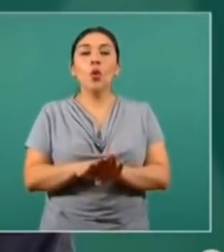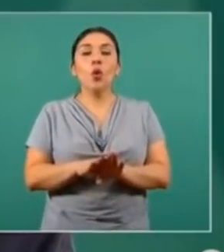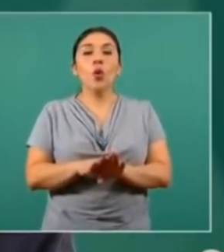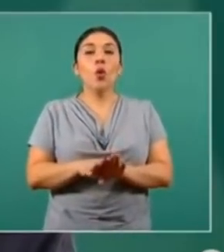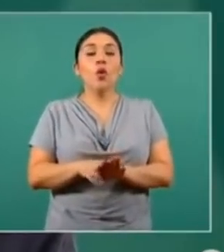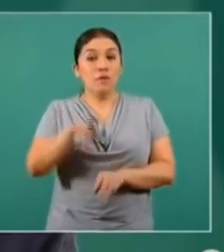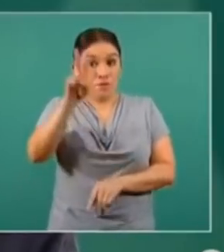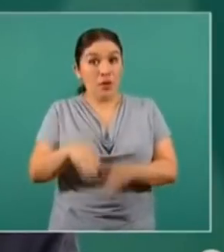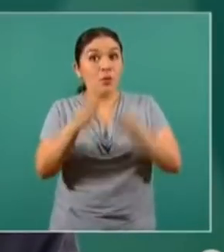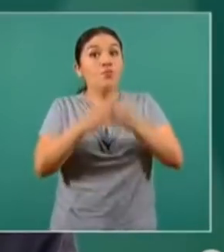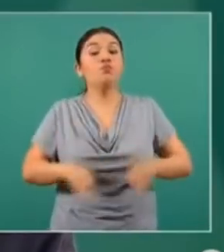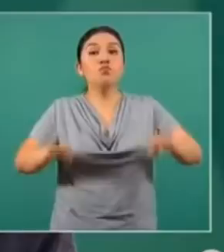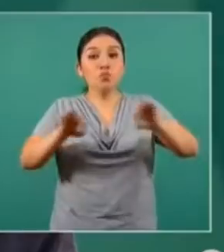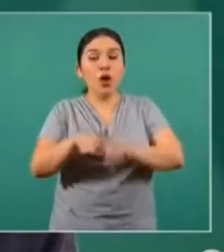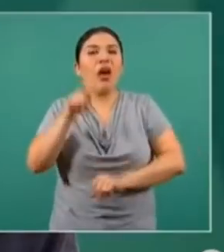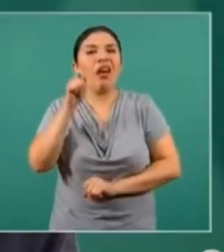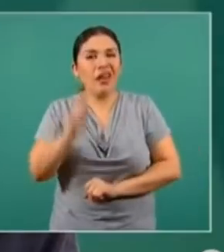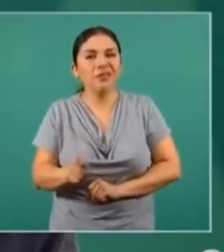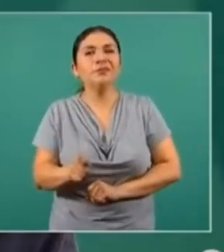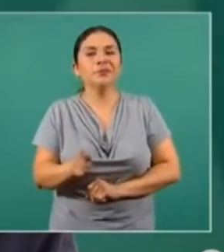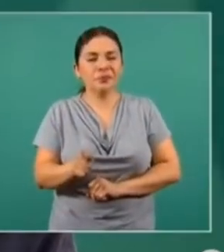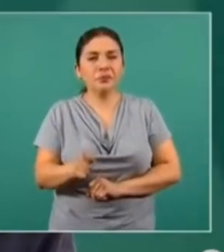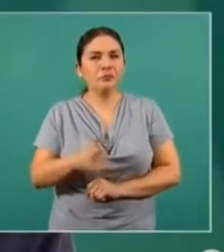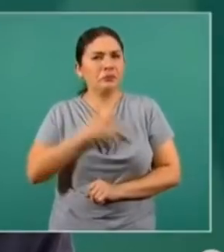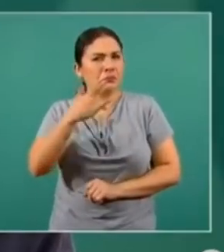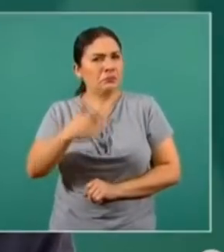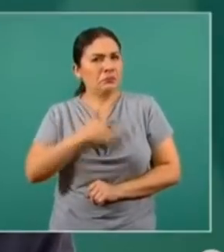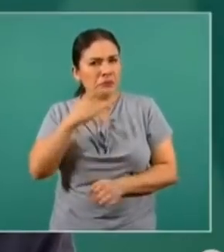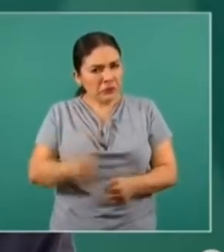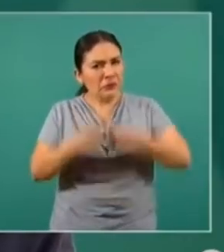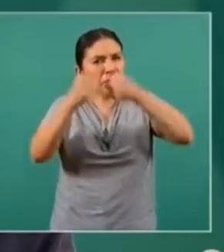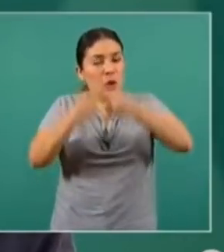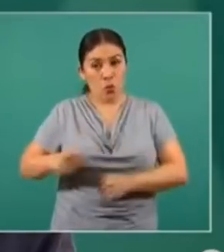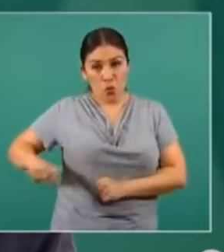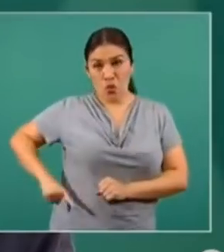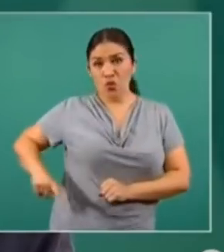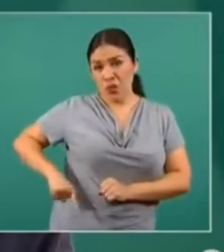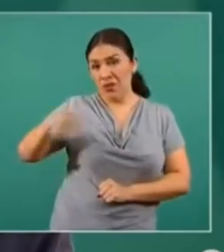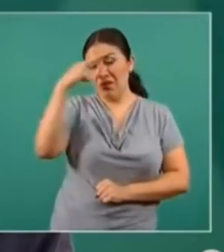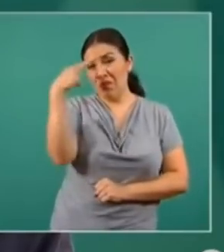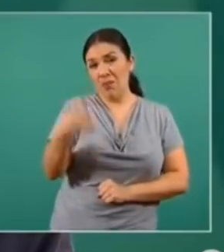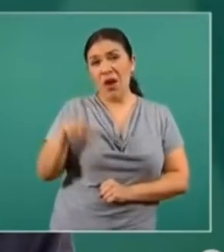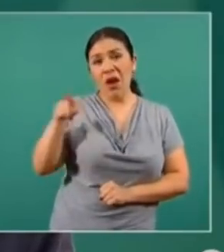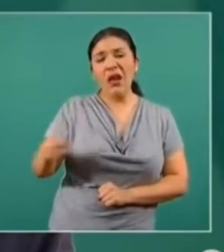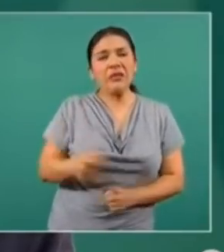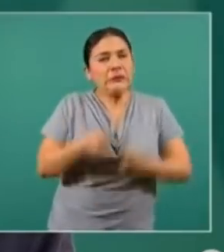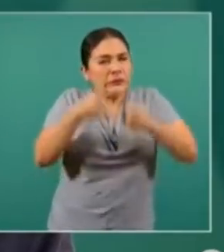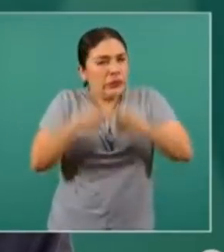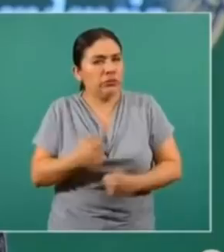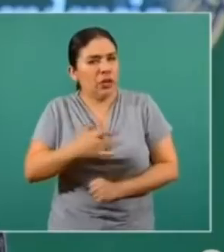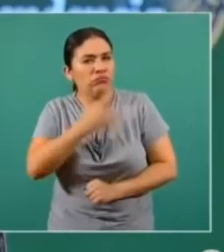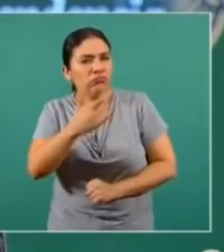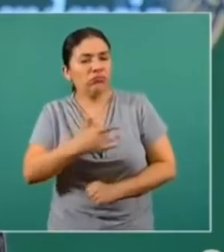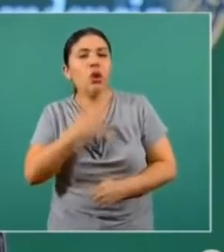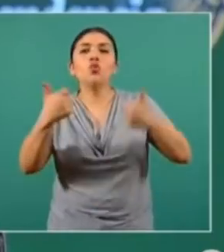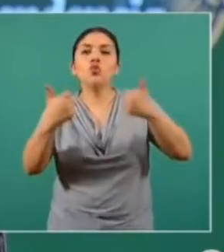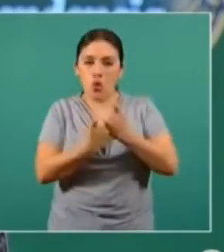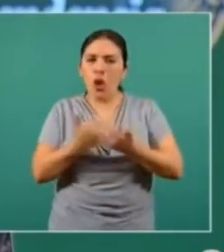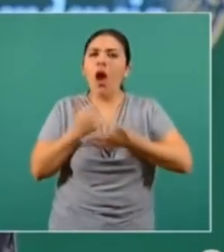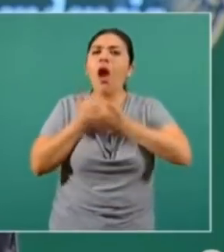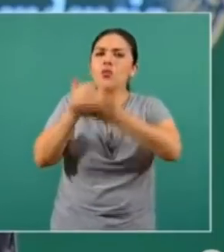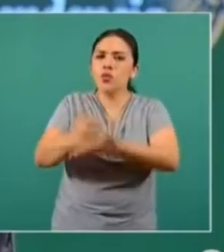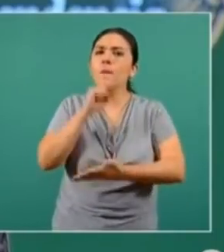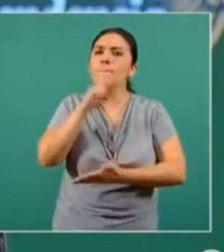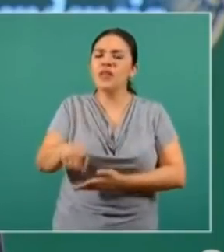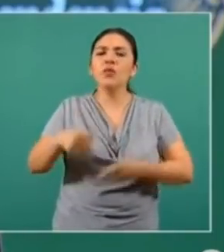intrascendente, consideramos que es muy relevante, la convicción del Gobierno de México, y esto asistidos de manera directa